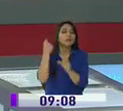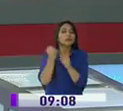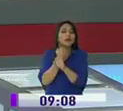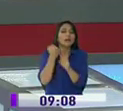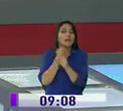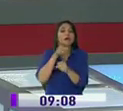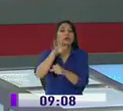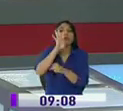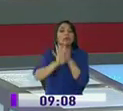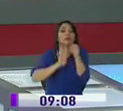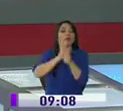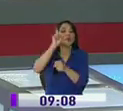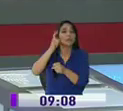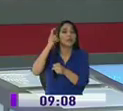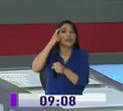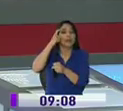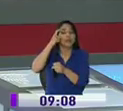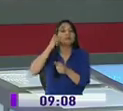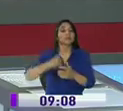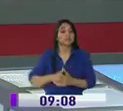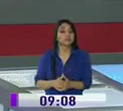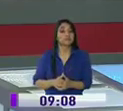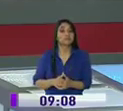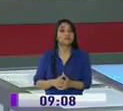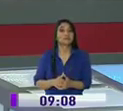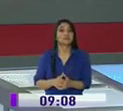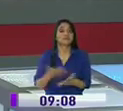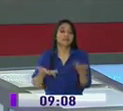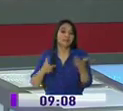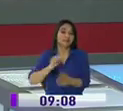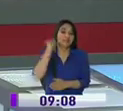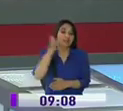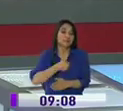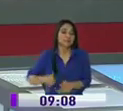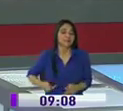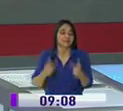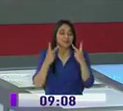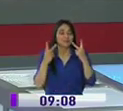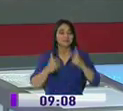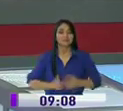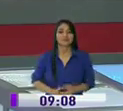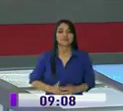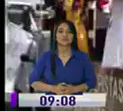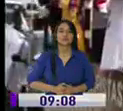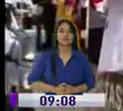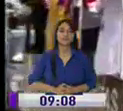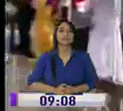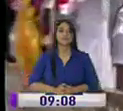sus 4 años durante el gobierno, claro, en caso de ganar la presidencia. Veamos.